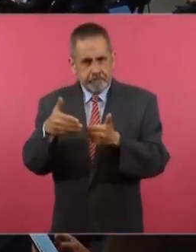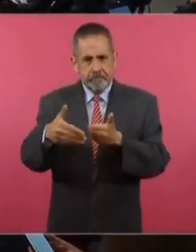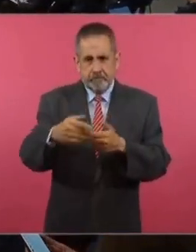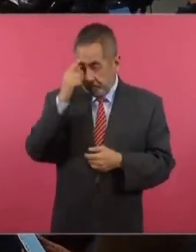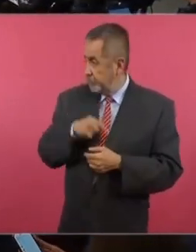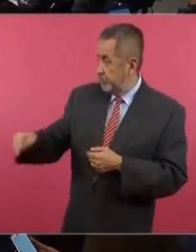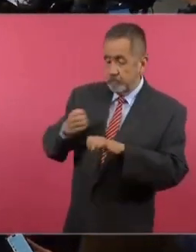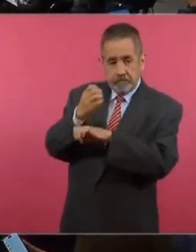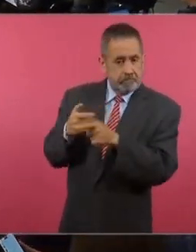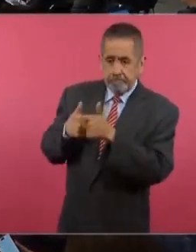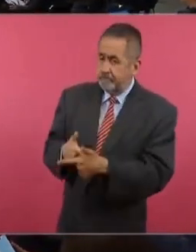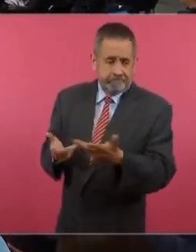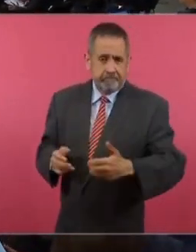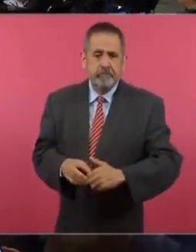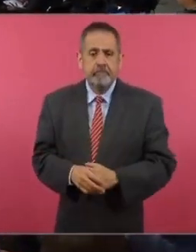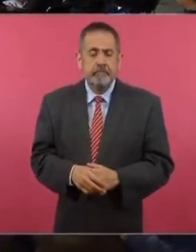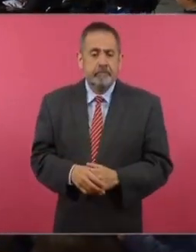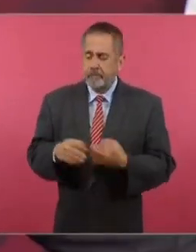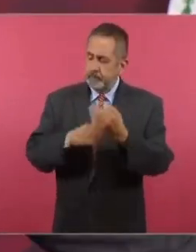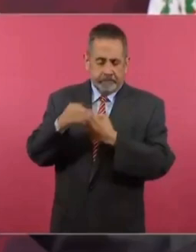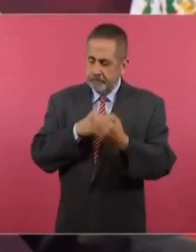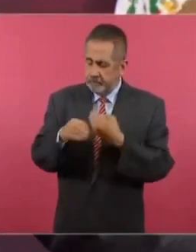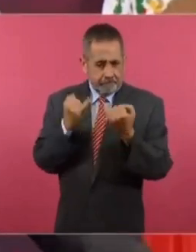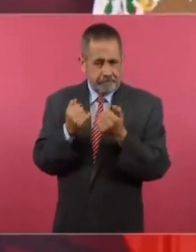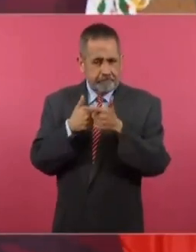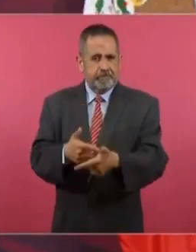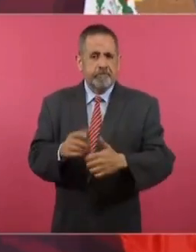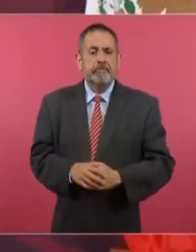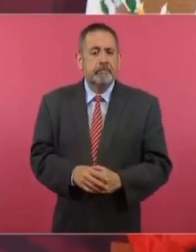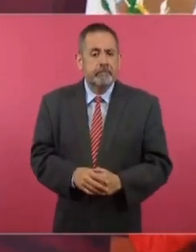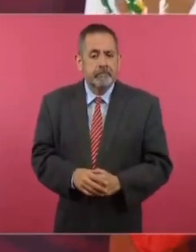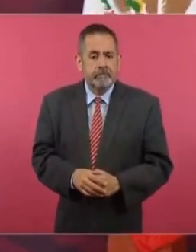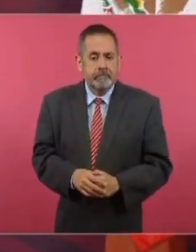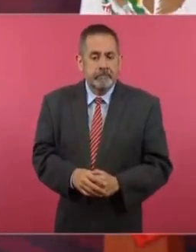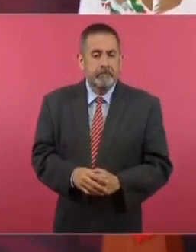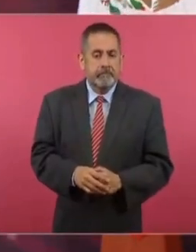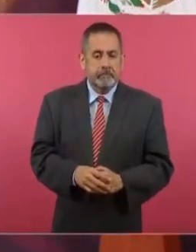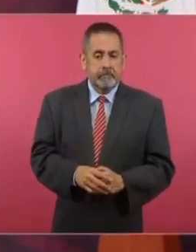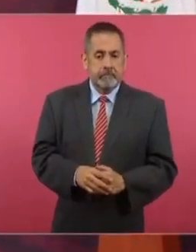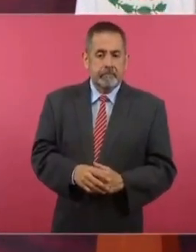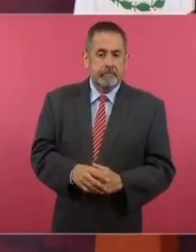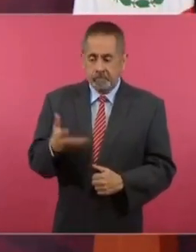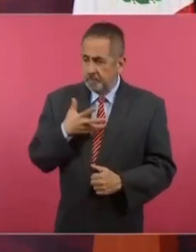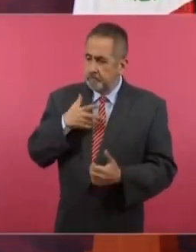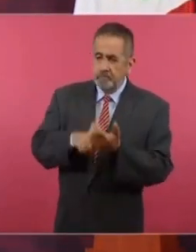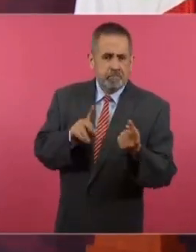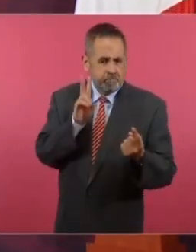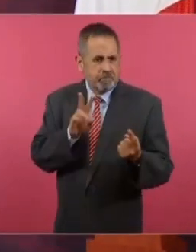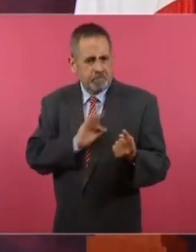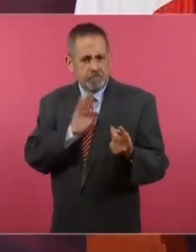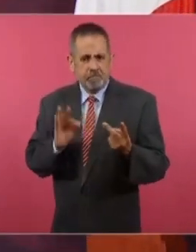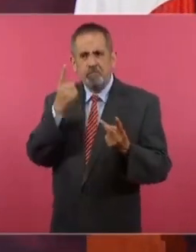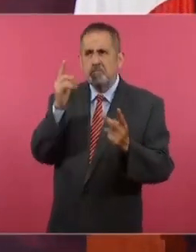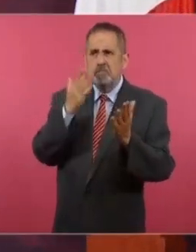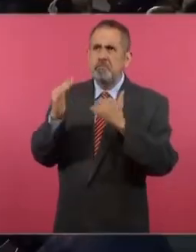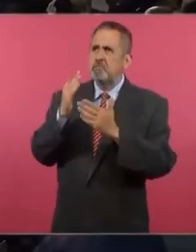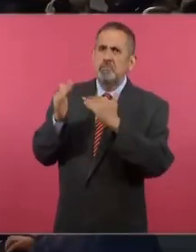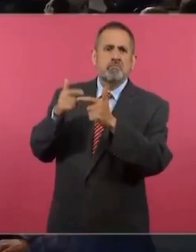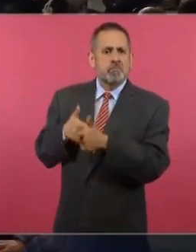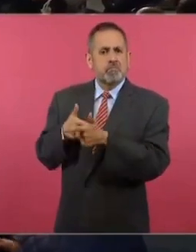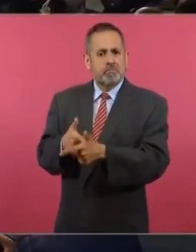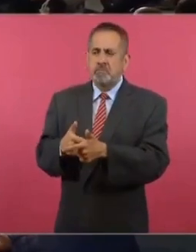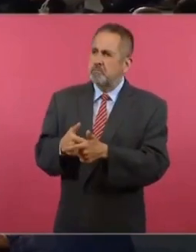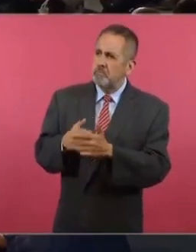aquí en los planes para estos estados todos todos tienen muchísimas posibilidades para seguir